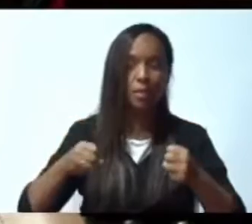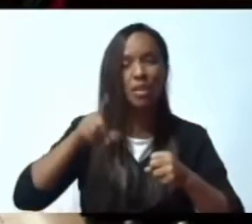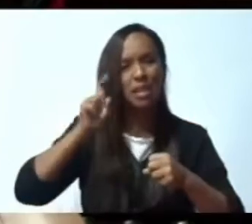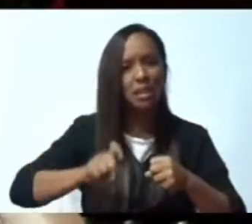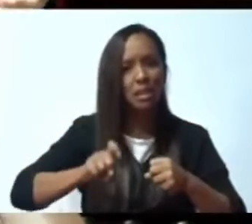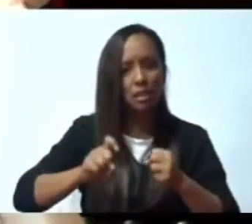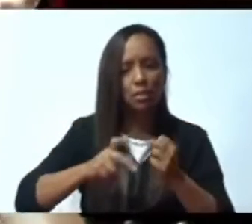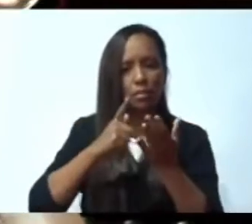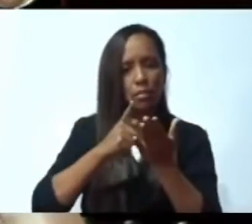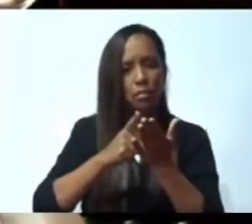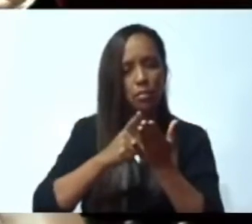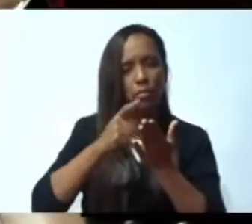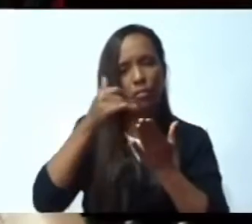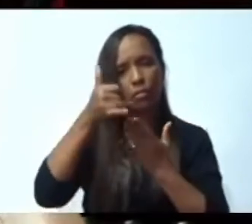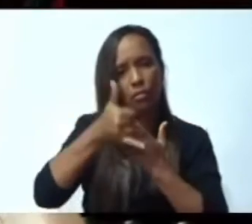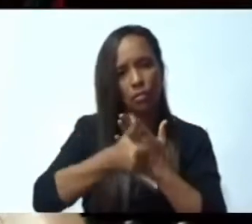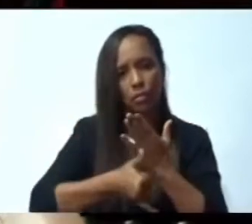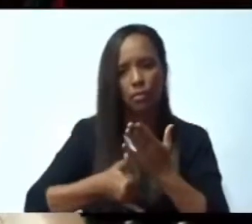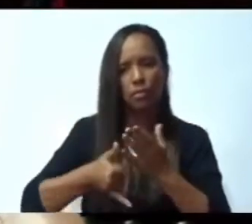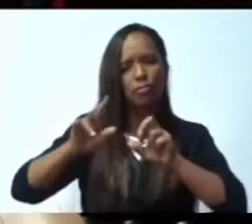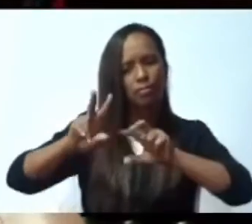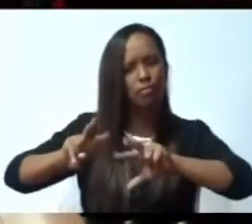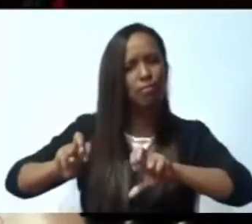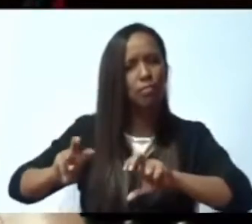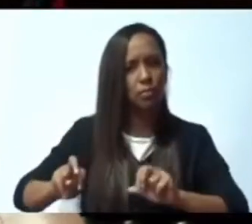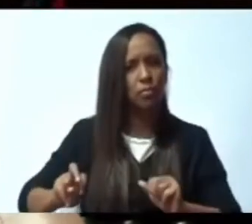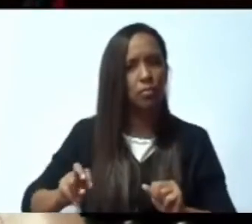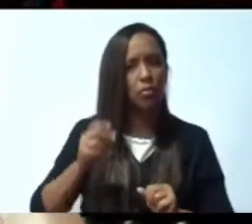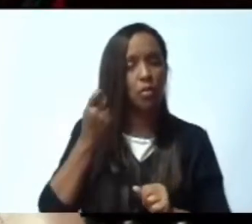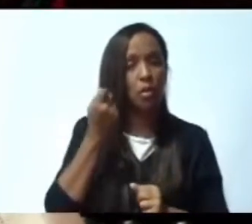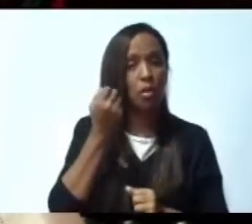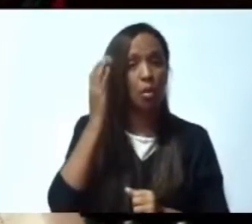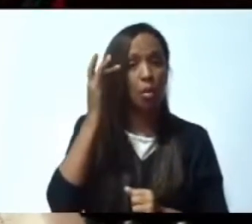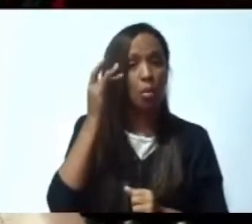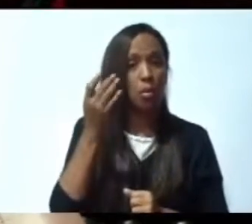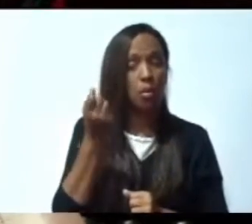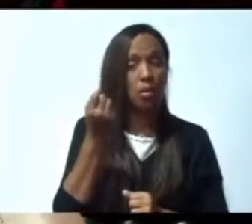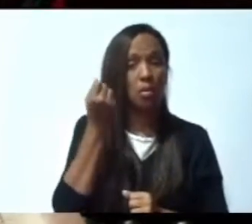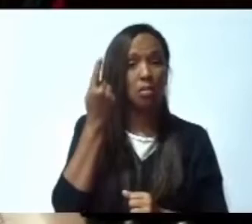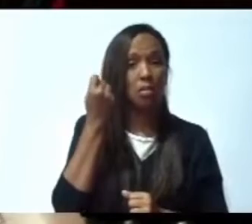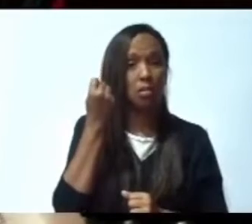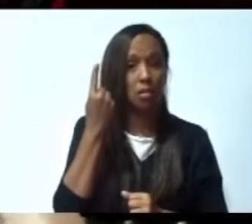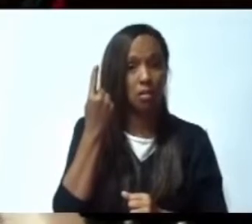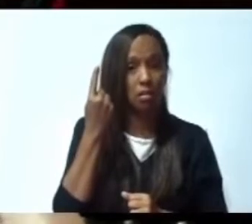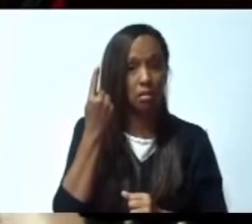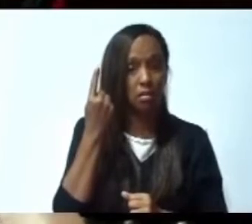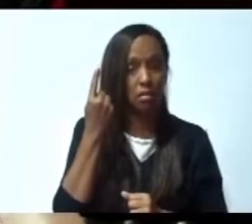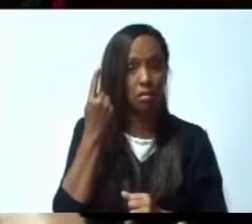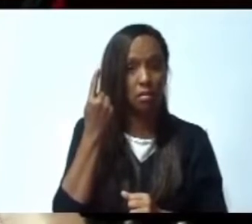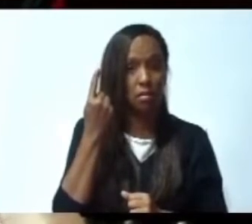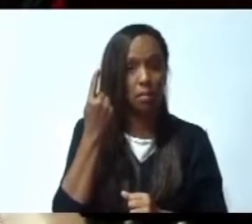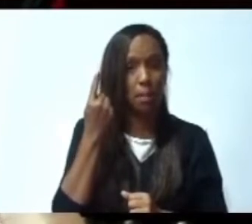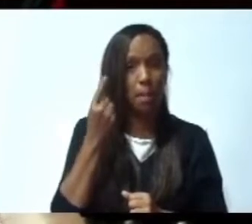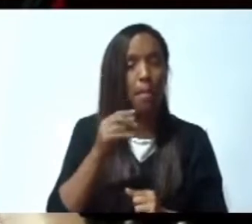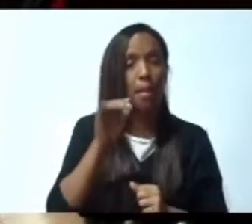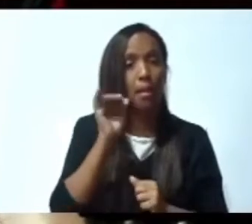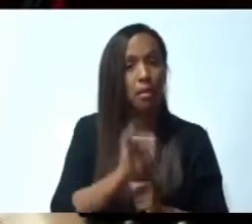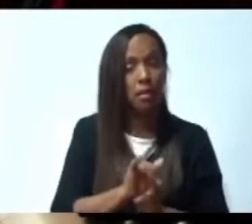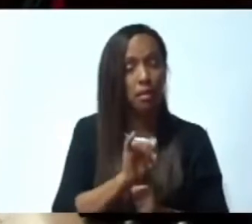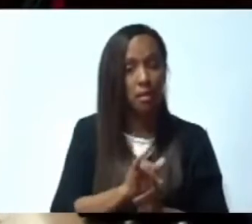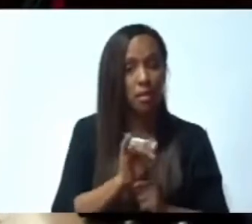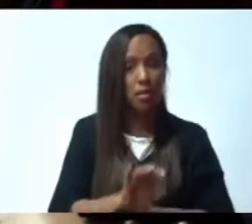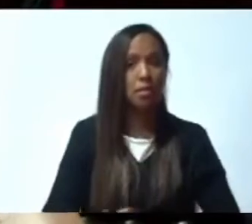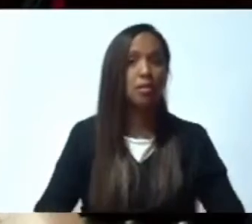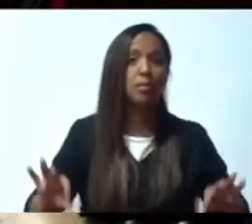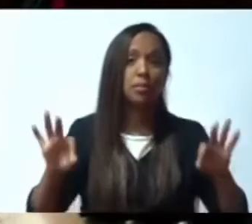desde el punto de vista de la salud pública. Entonces, yo no pensaba intervenir hasta que oí que se iba a declarar urgencia. No, no. Porque si se va a conocer